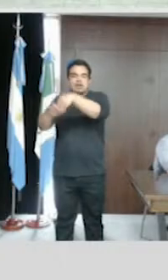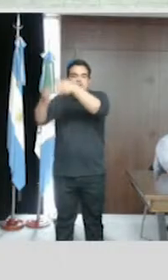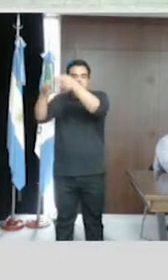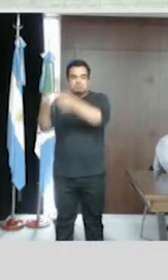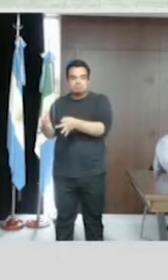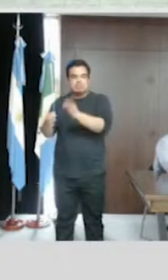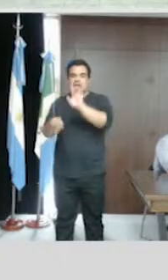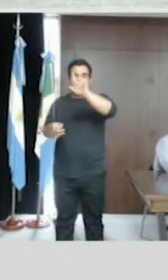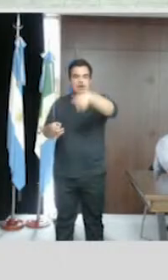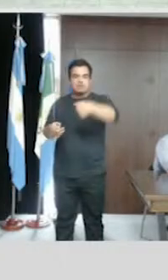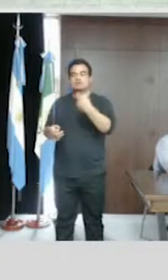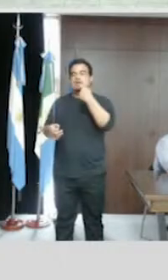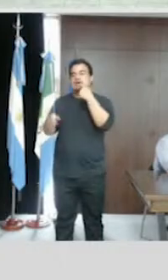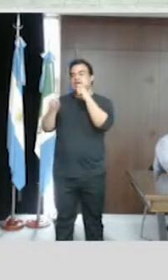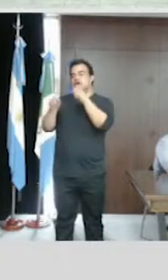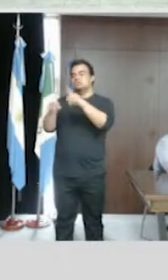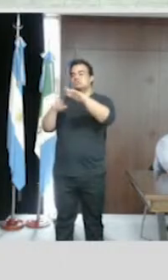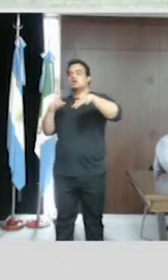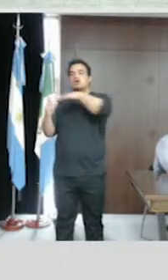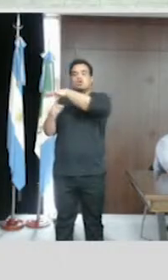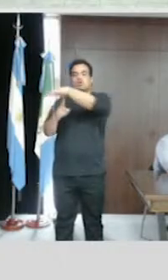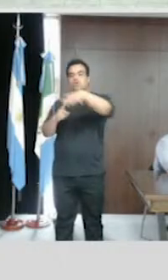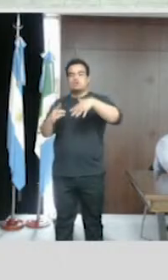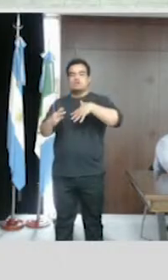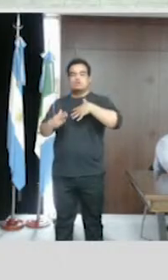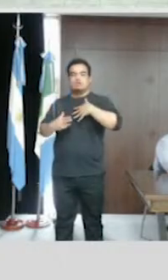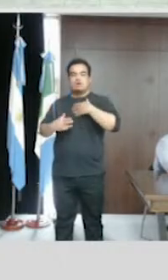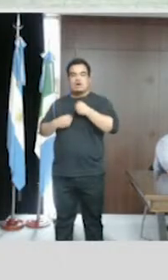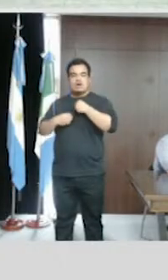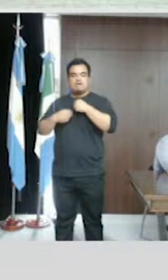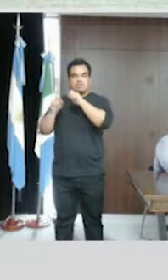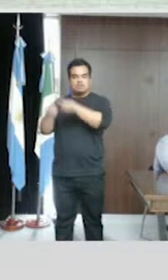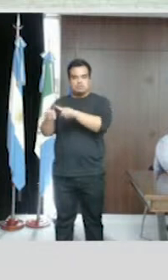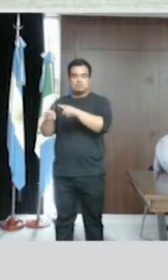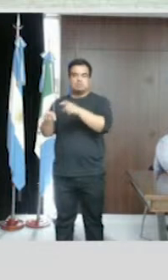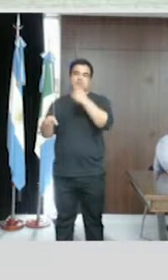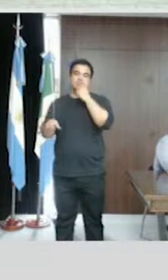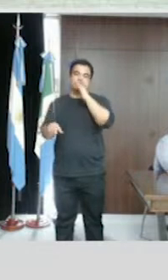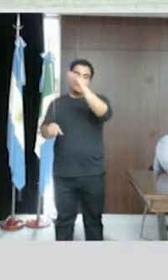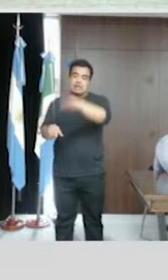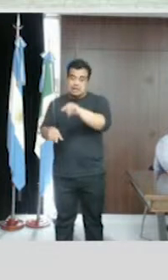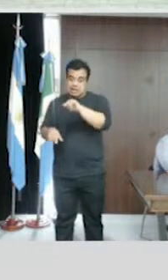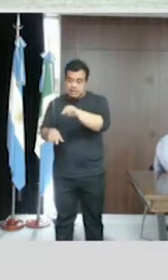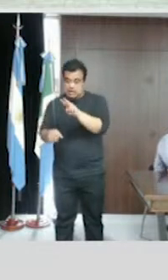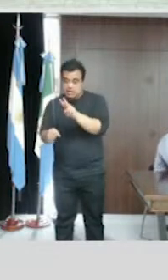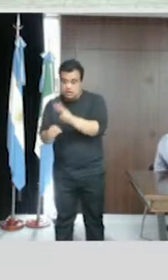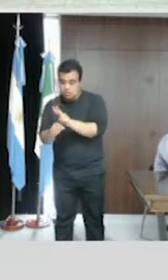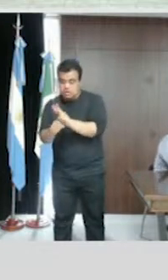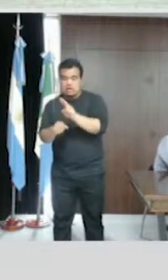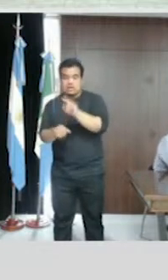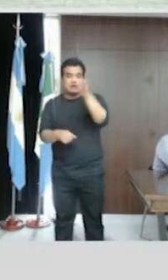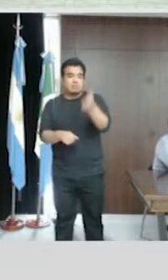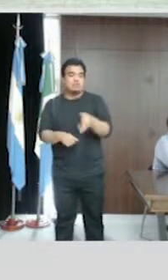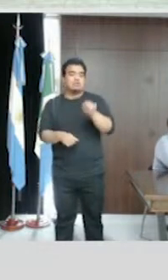y su entorno afectivo. No es lo mismo asistir a un niño que a un adulto joven,